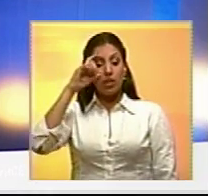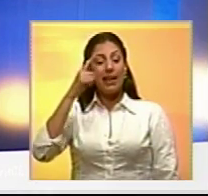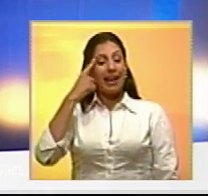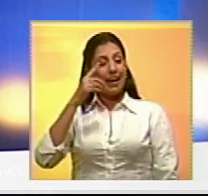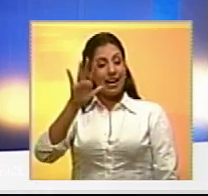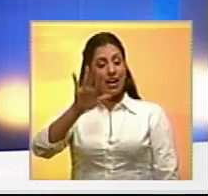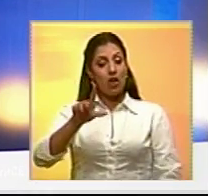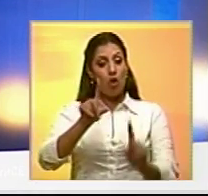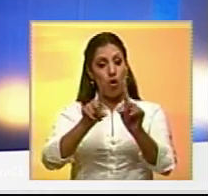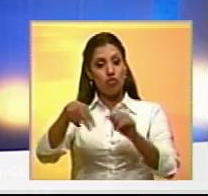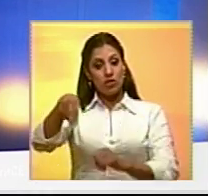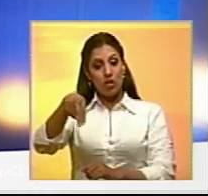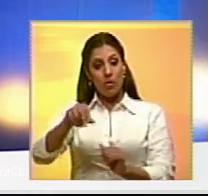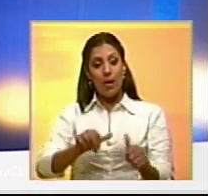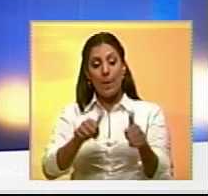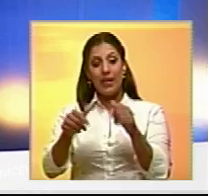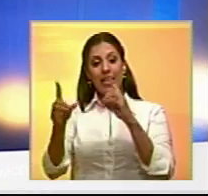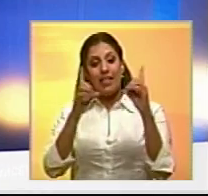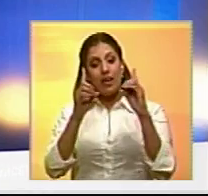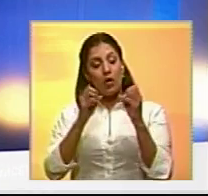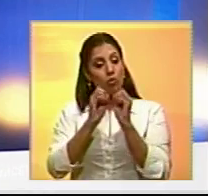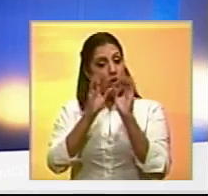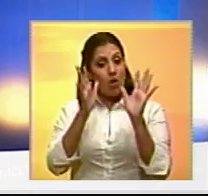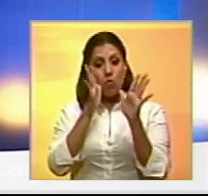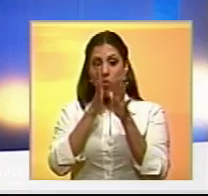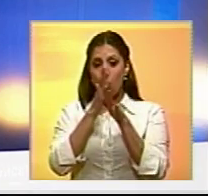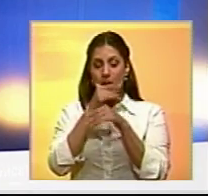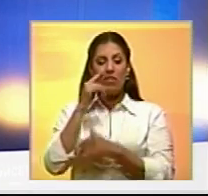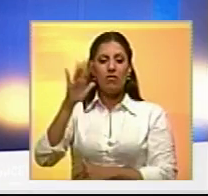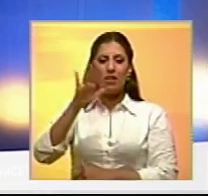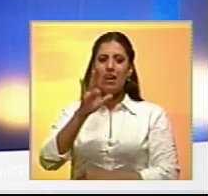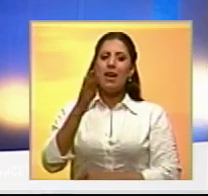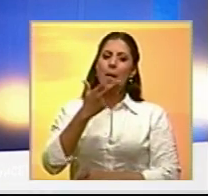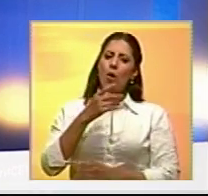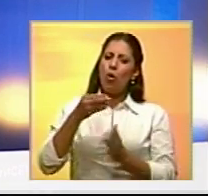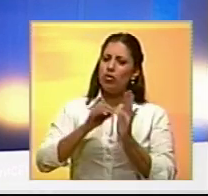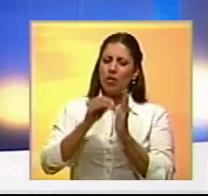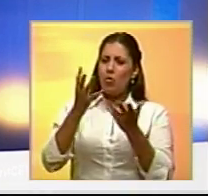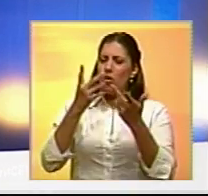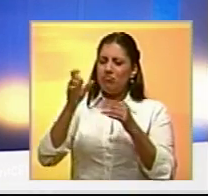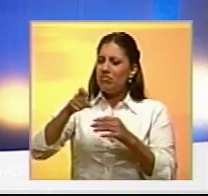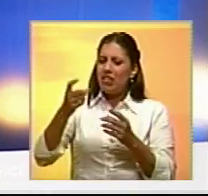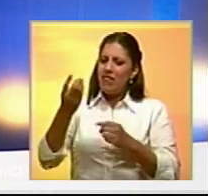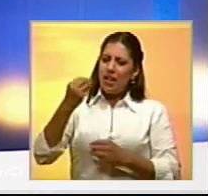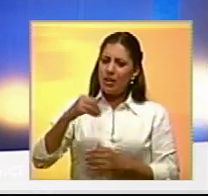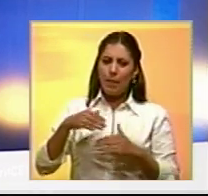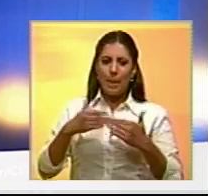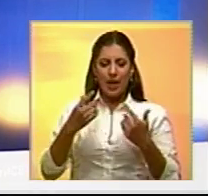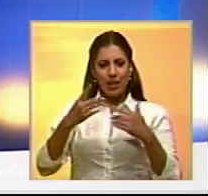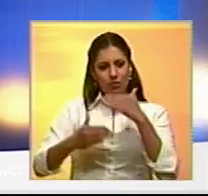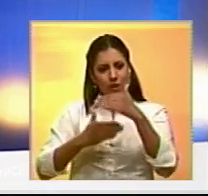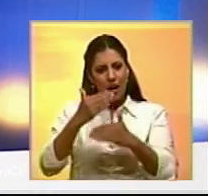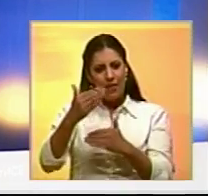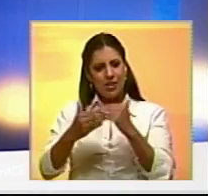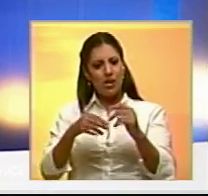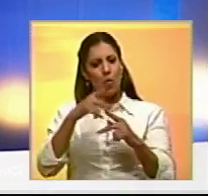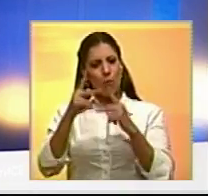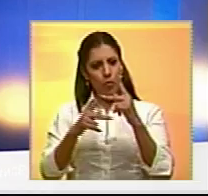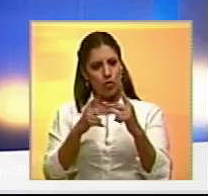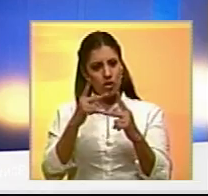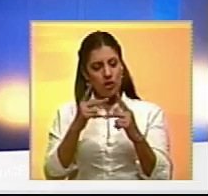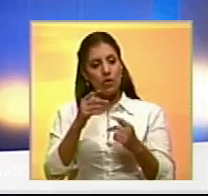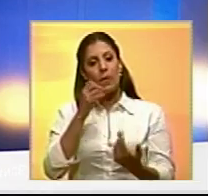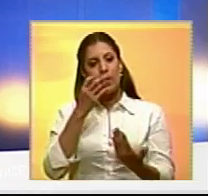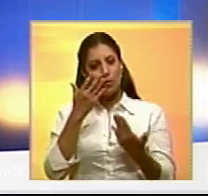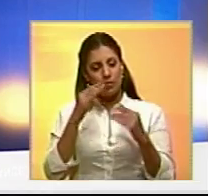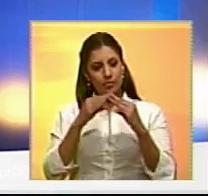de noviembre la mesa de diálogo no podrá concretarse. Considera que el Ejecutivo no ha dado las señales necesarias para avanzar con este proceso.